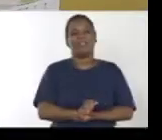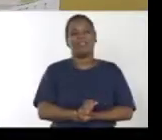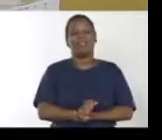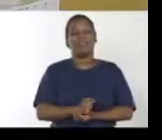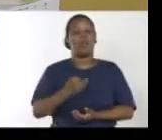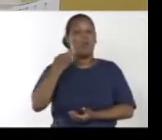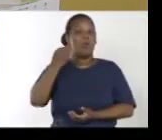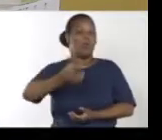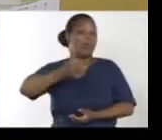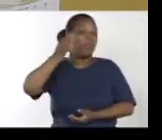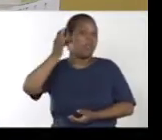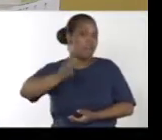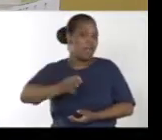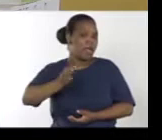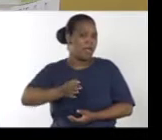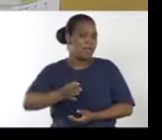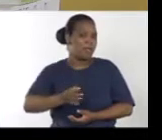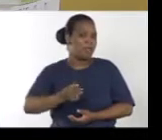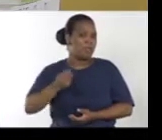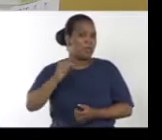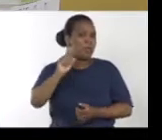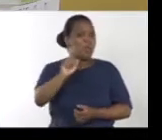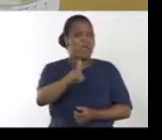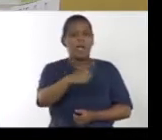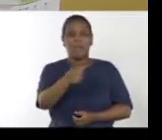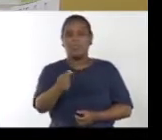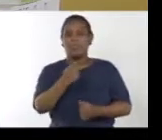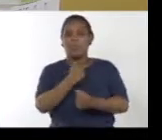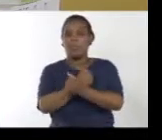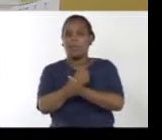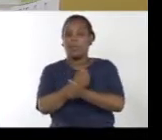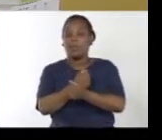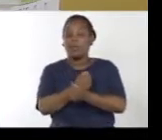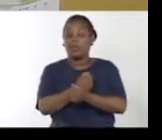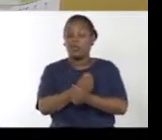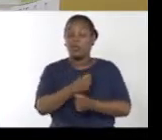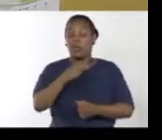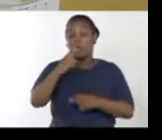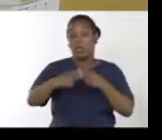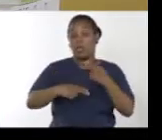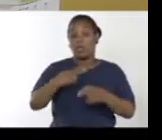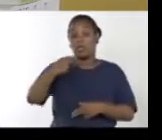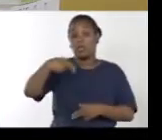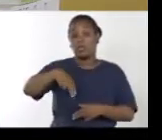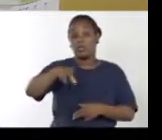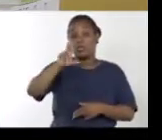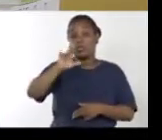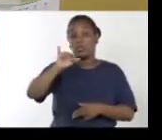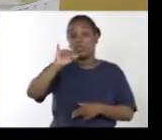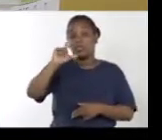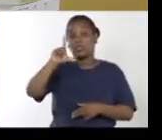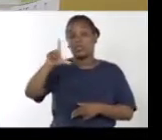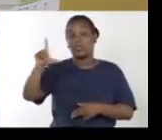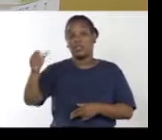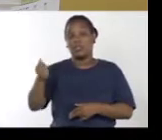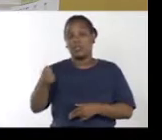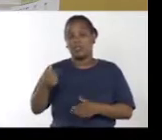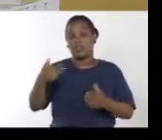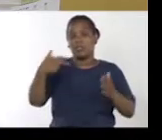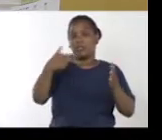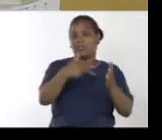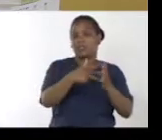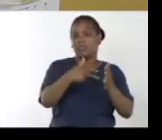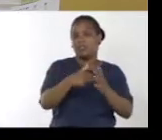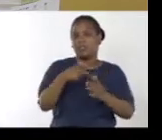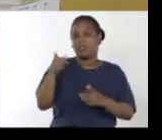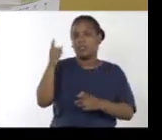Fue realmente una aventura peligrosa lo que protagonizó Guille al interponerse entre la aguja y el